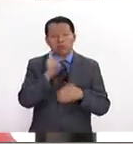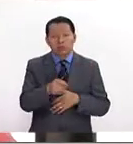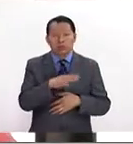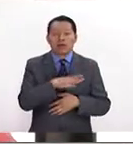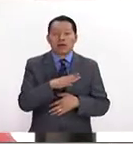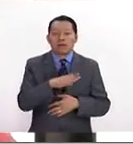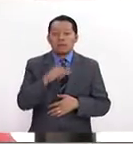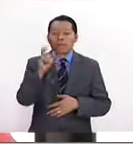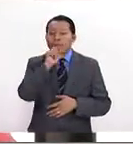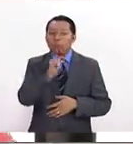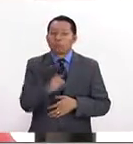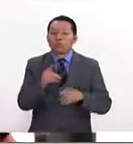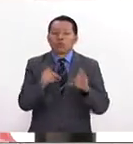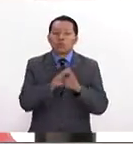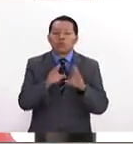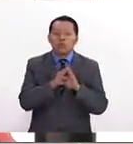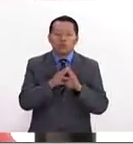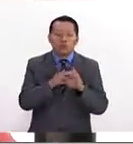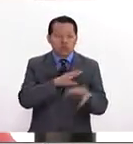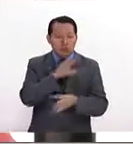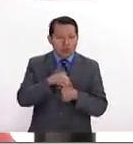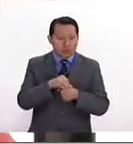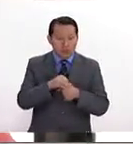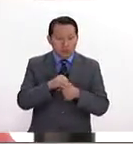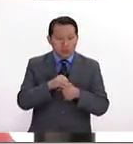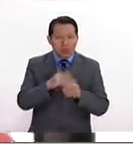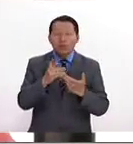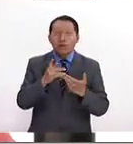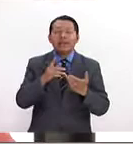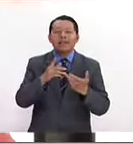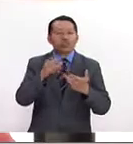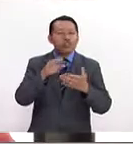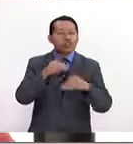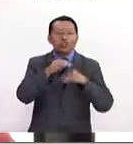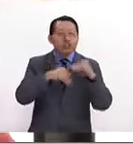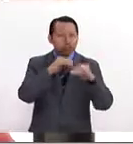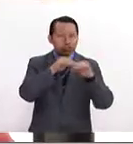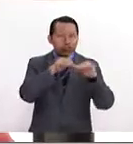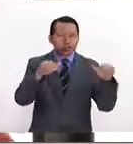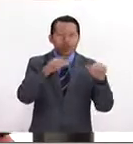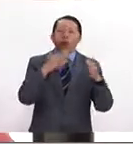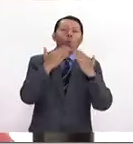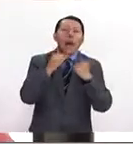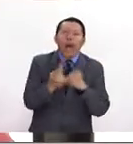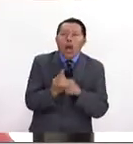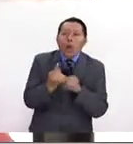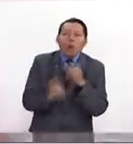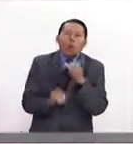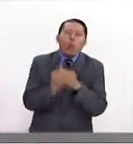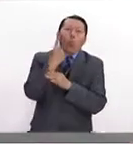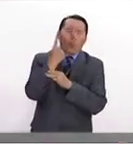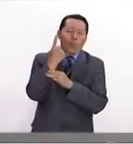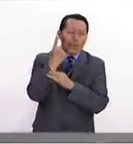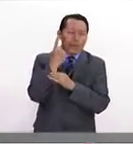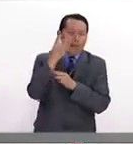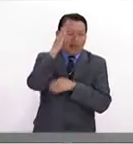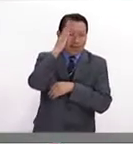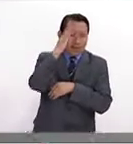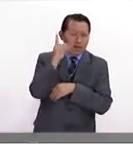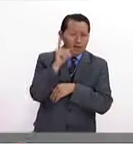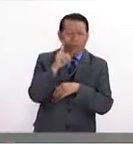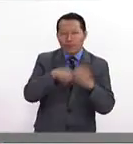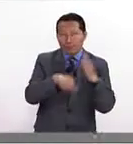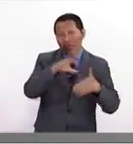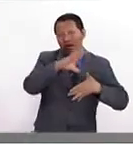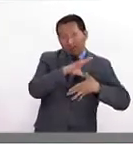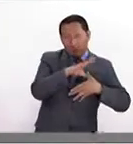la peculiaridad es que son horizontales. No hay ningún líder como en otros bloques regionales. Caso de América del Norte, Estados